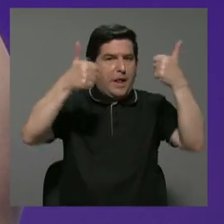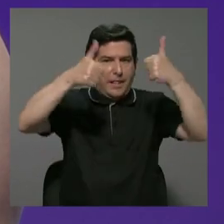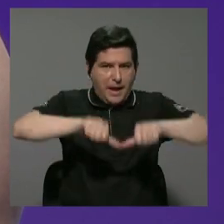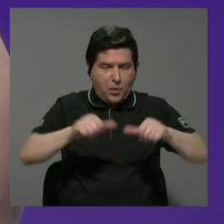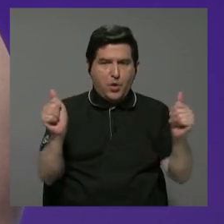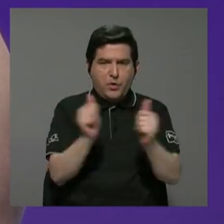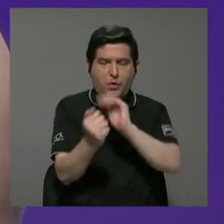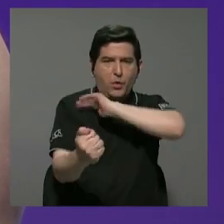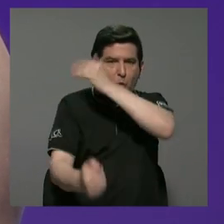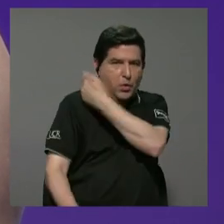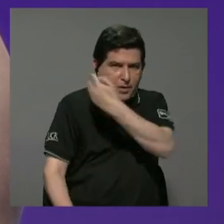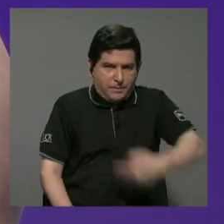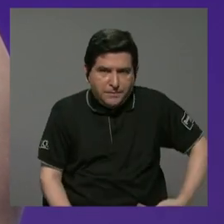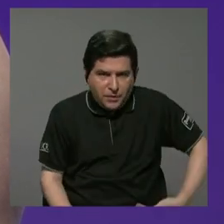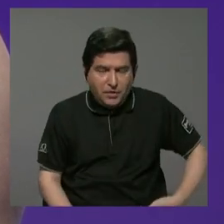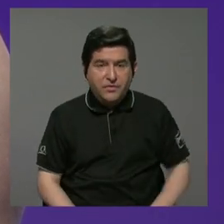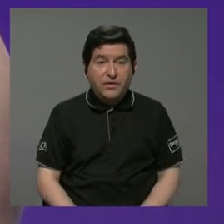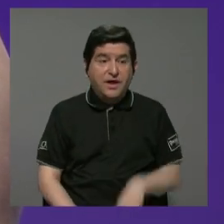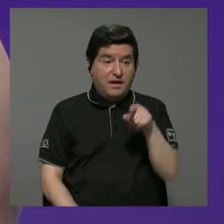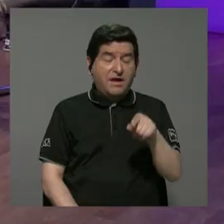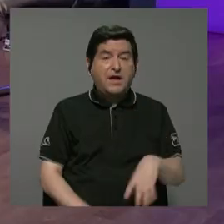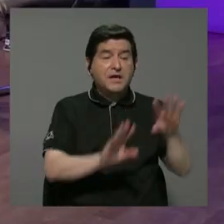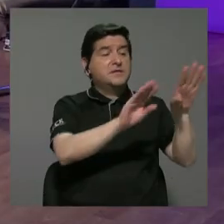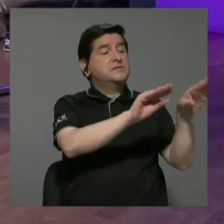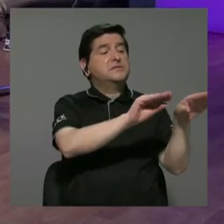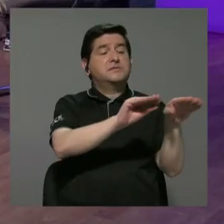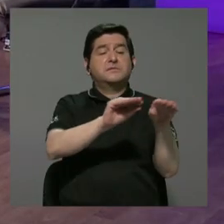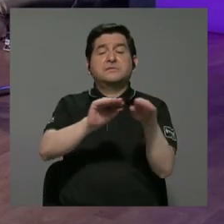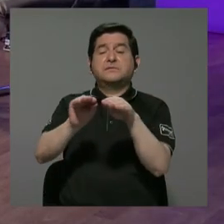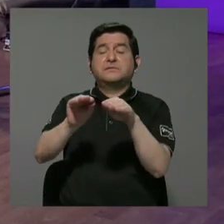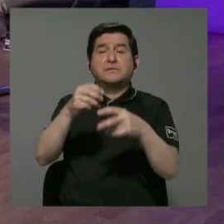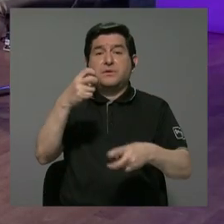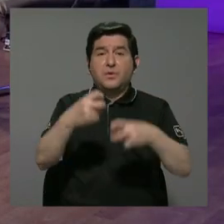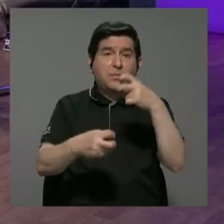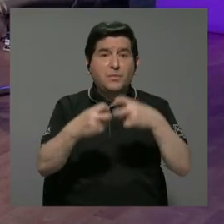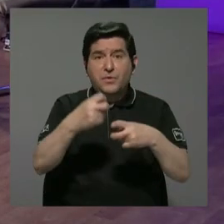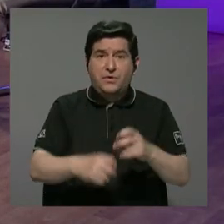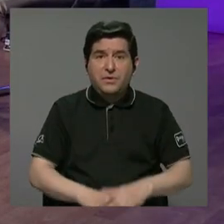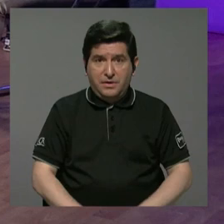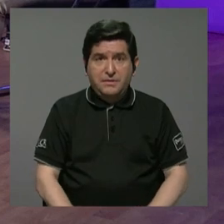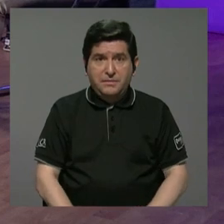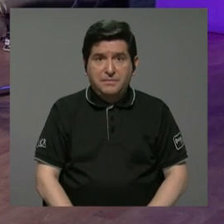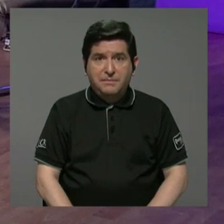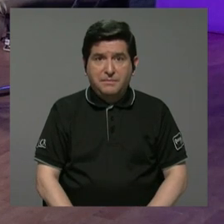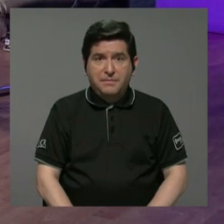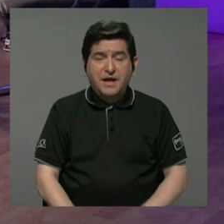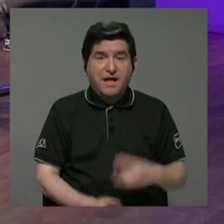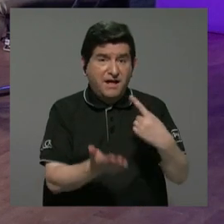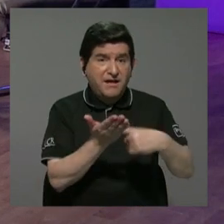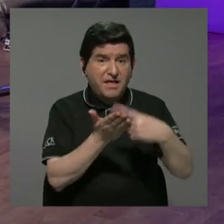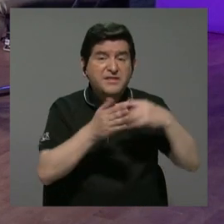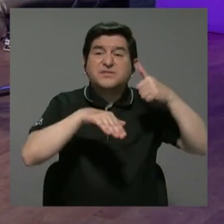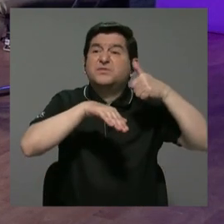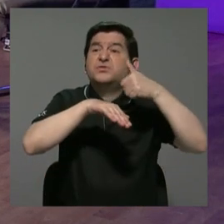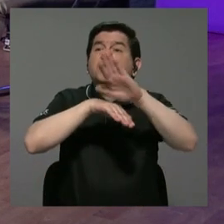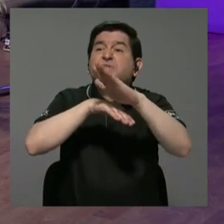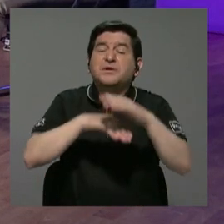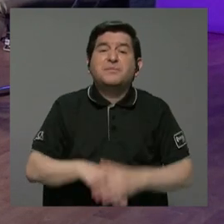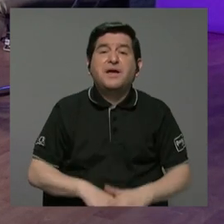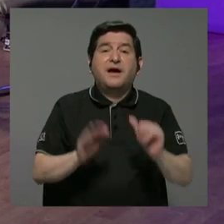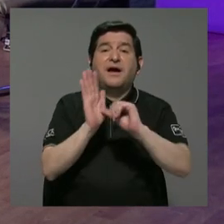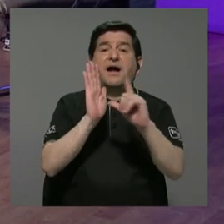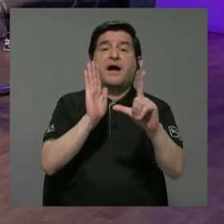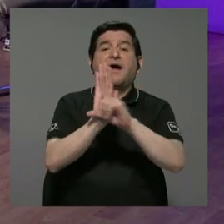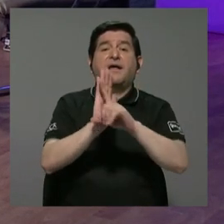con el Poder Ejecutivo, esta transferencia, este problema se va a trasladar, o esta discusión se va a trasladar hacia la